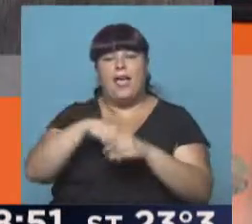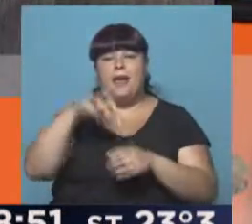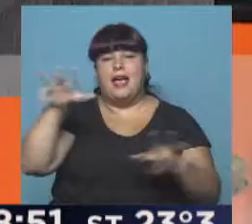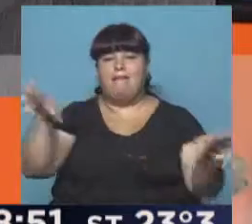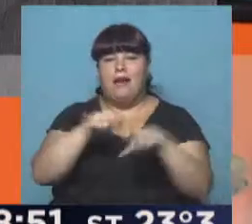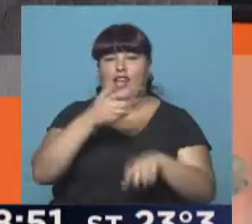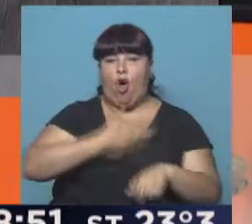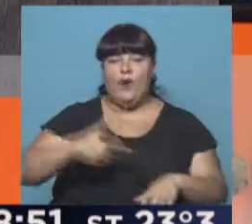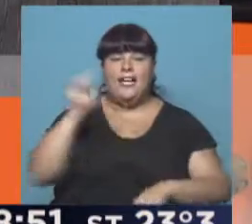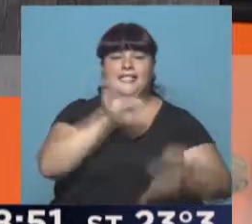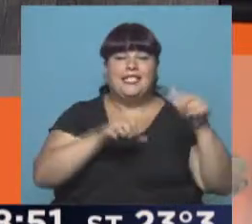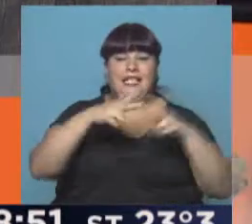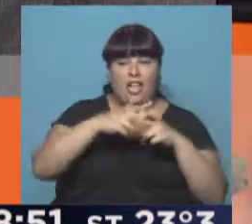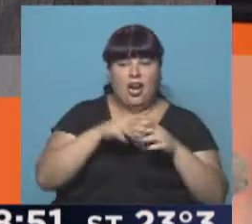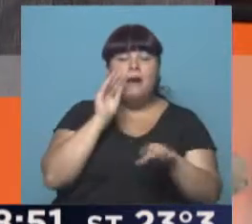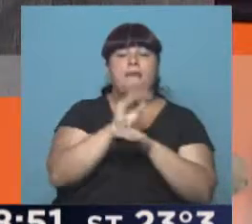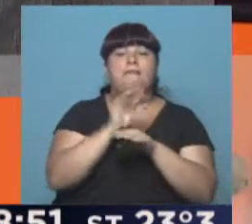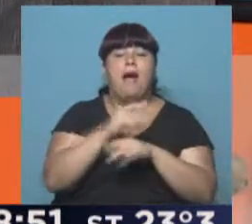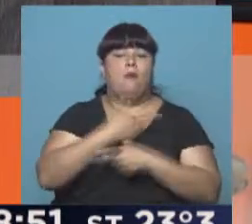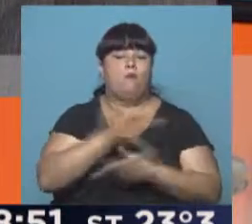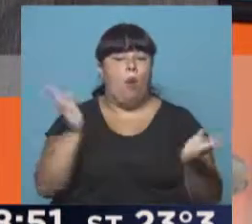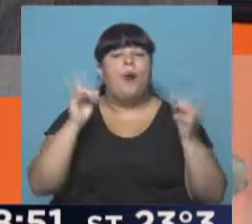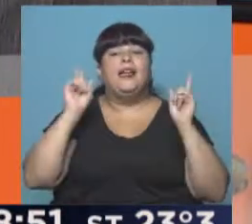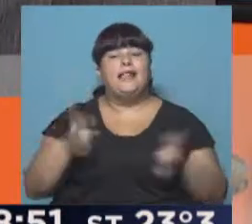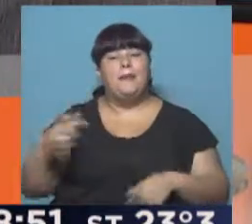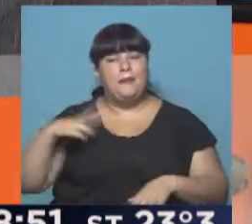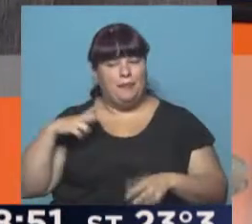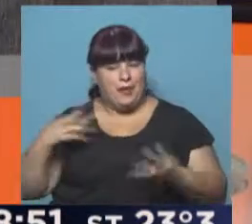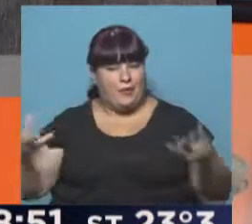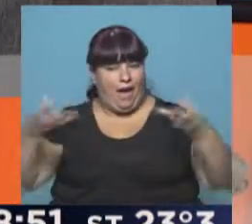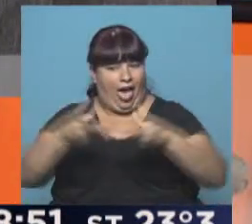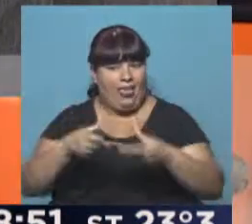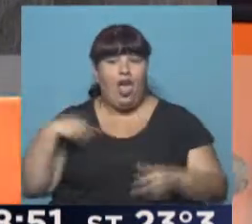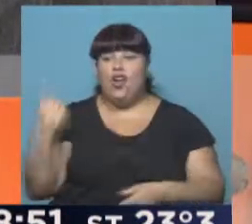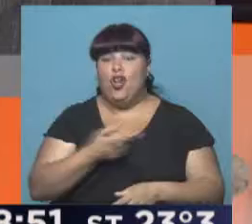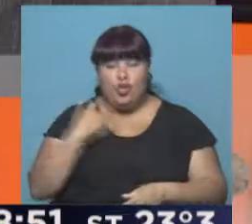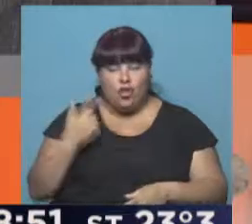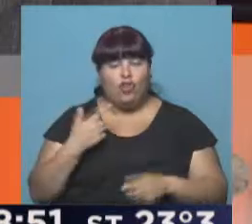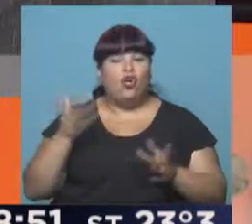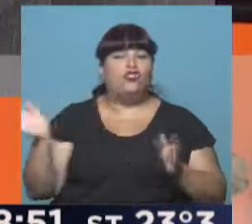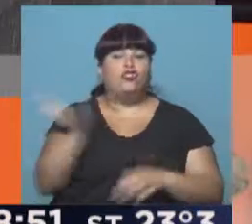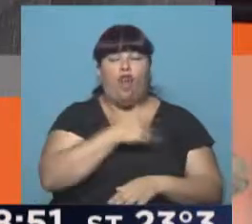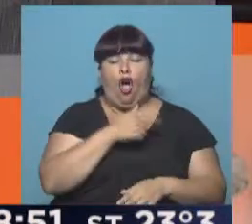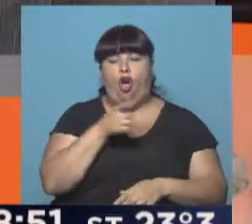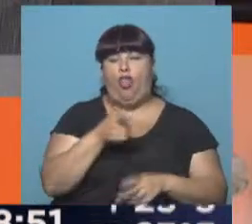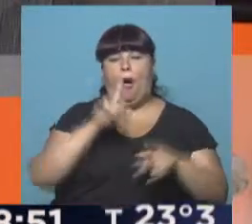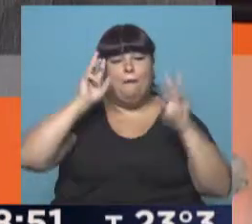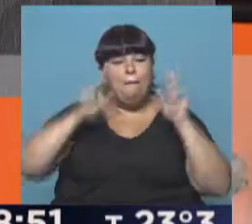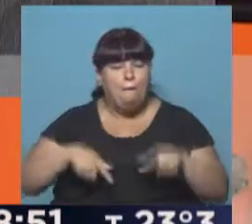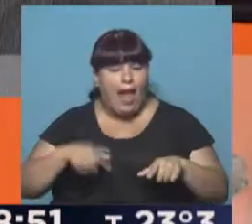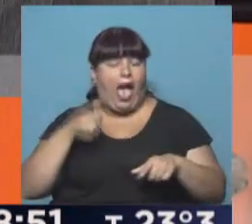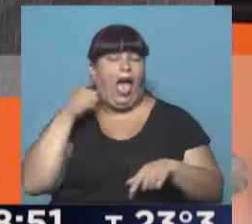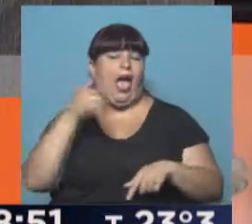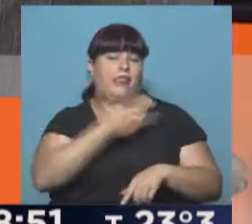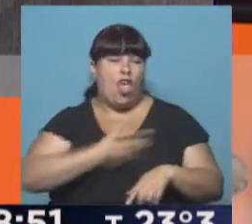pp y en ciencia y tecnología la financiación es público pero también es privada nosotros estamos haciendo con todas estas políticas del